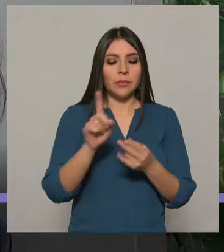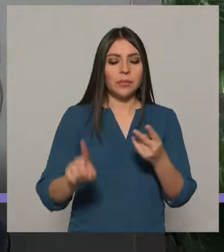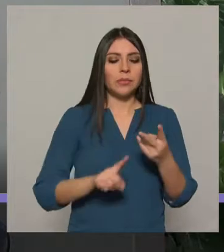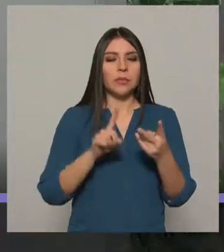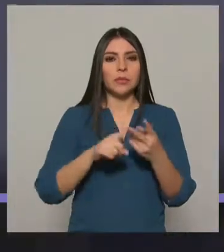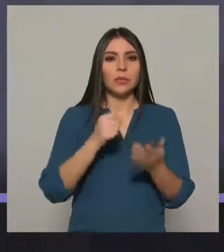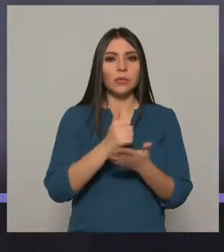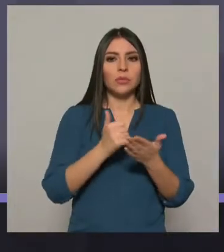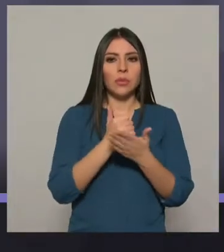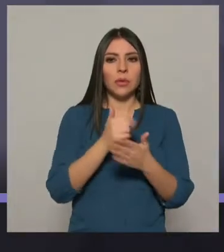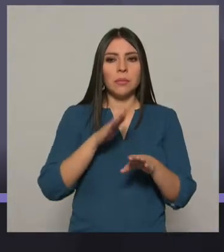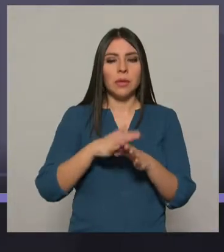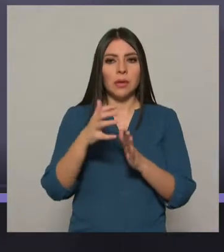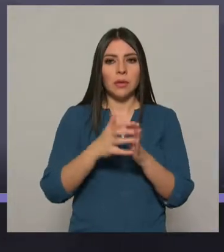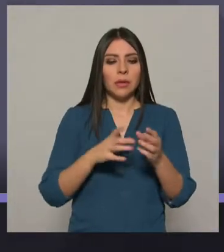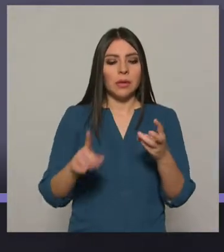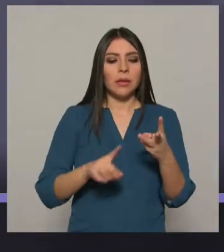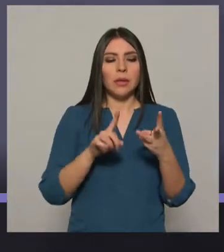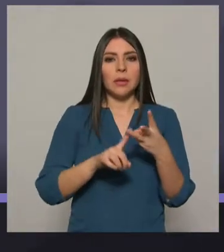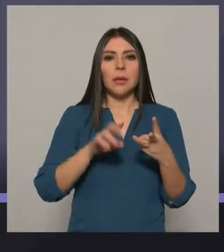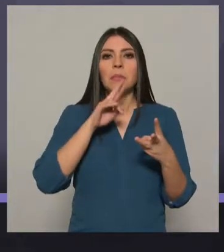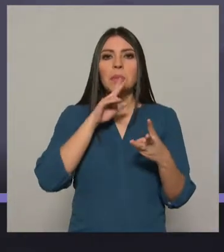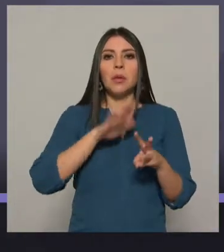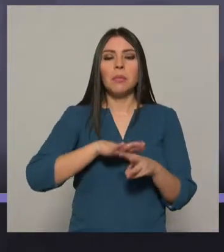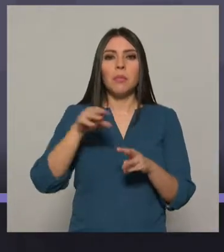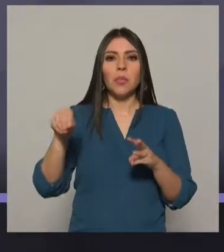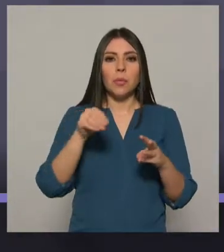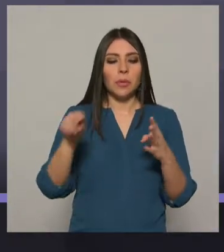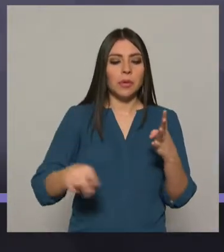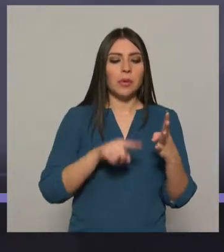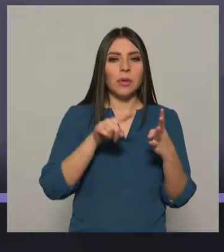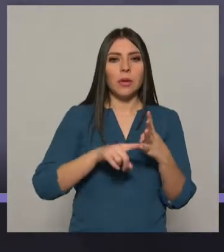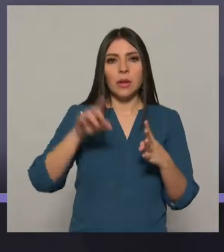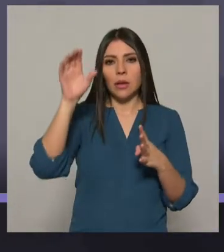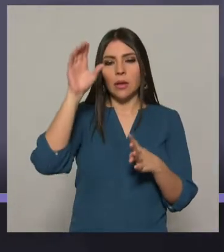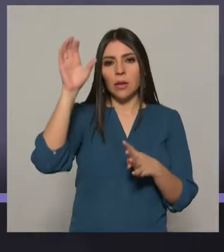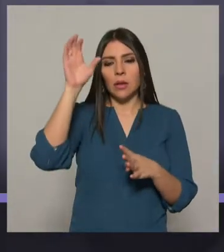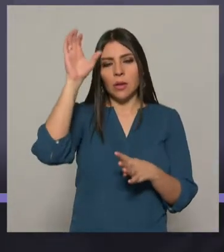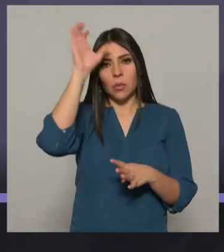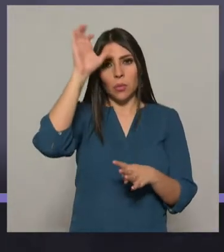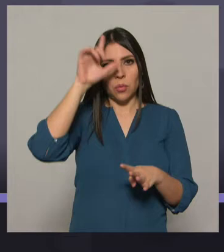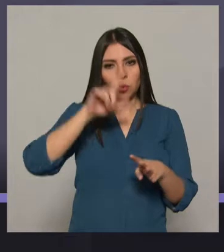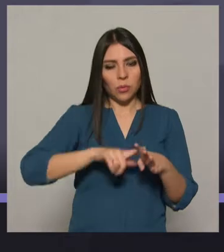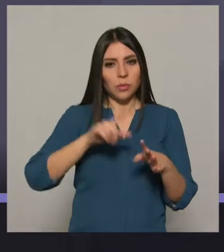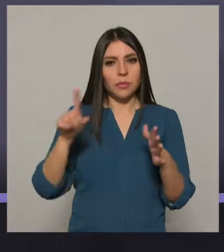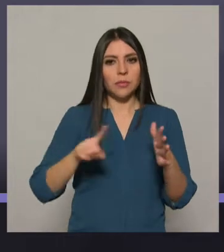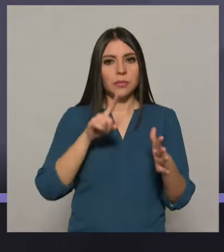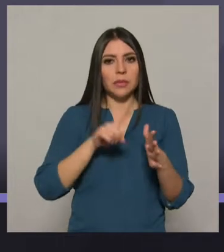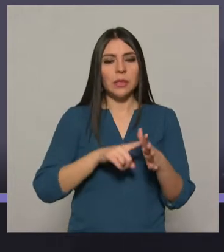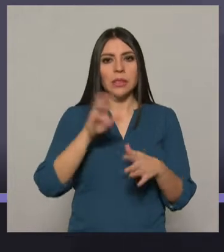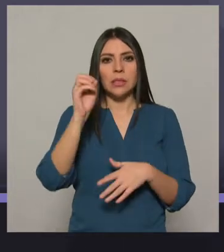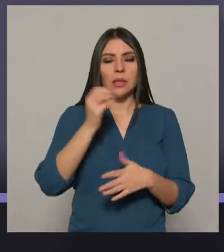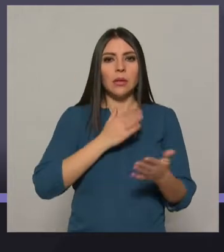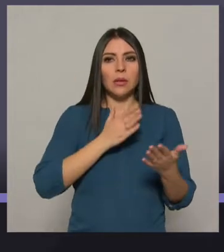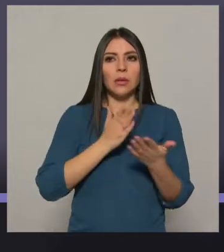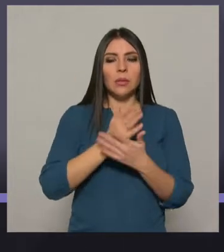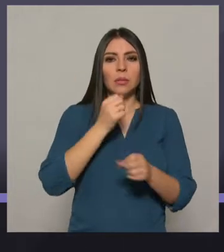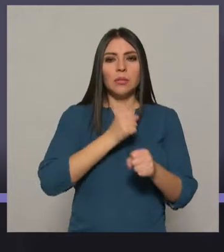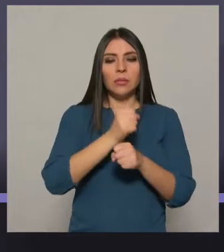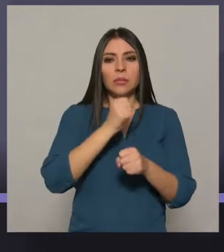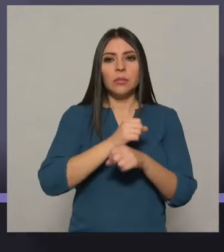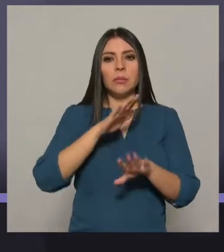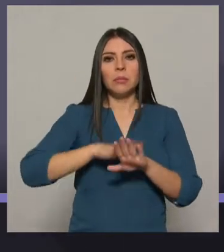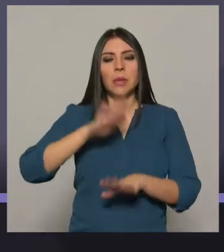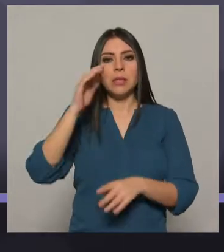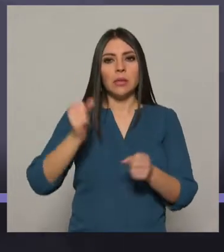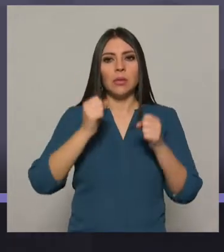sustentable, tercero, más y mejor movilidad, el cuarto, Ciudad de México, capital cultural de América, el 5, cero agresión y mayor seguridad, es decir, no solo